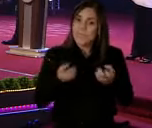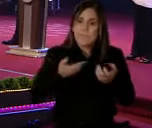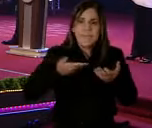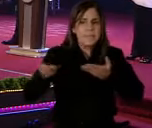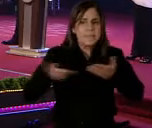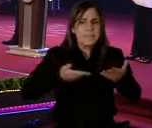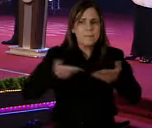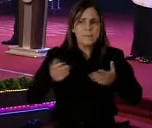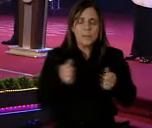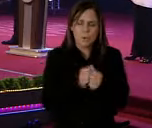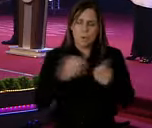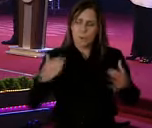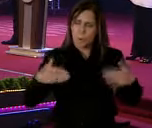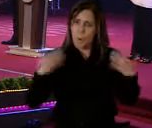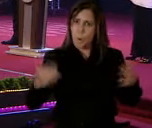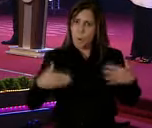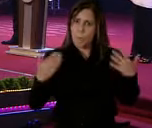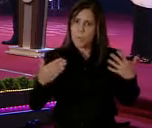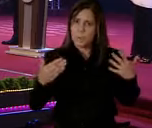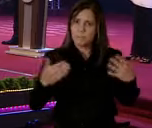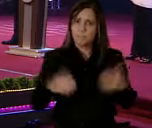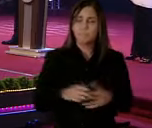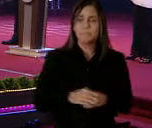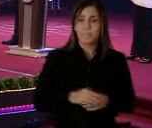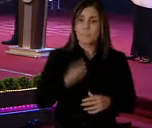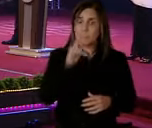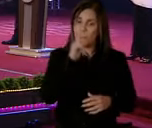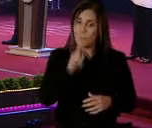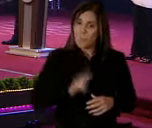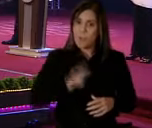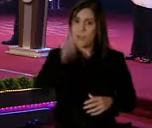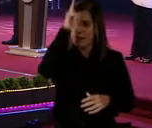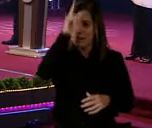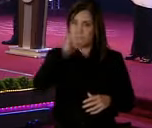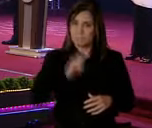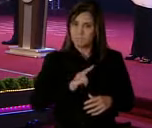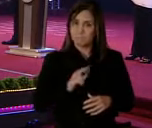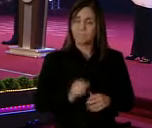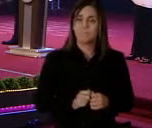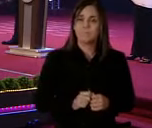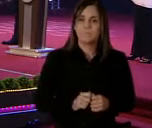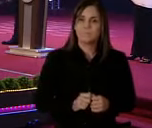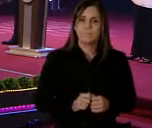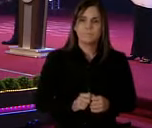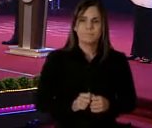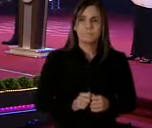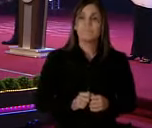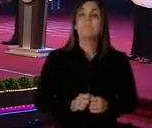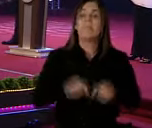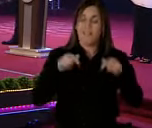jóvenes, con los juveniles, las damas, caballeros, en el parking, en